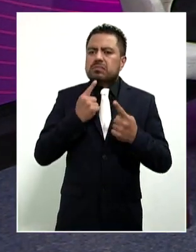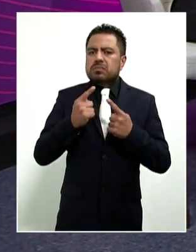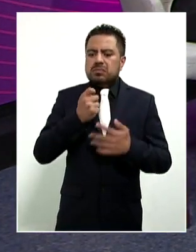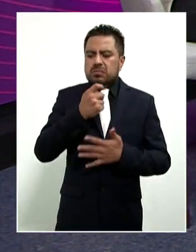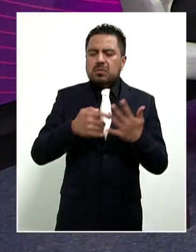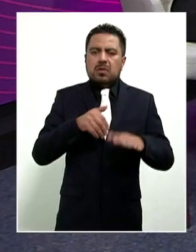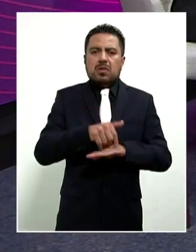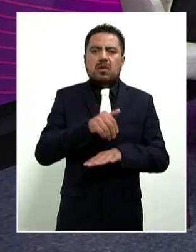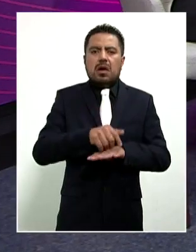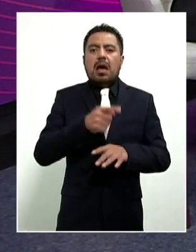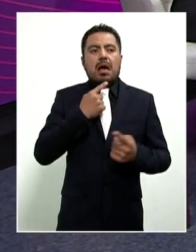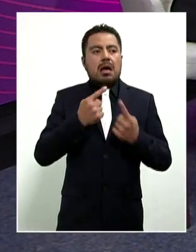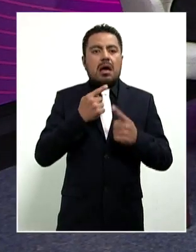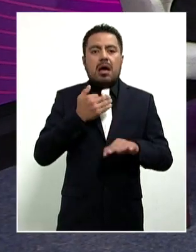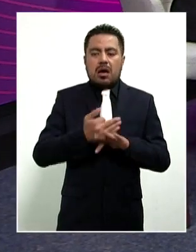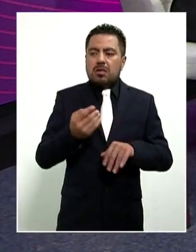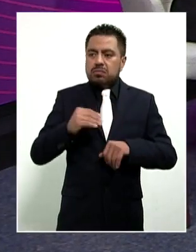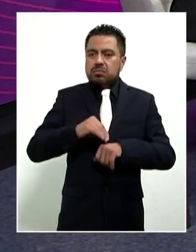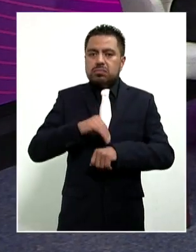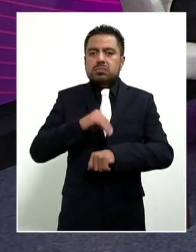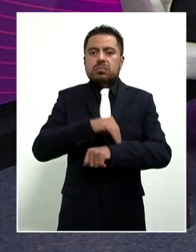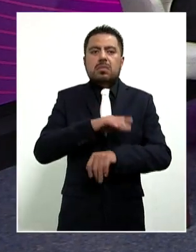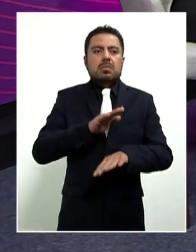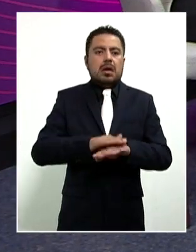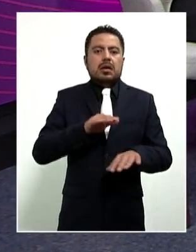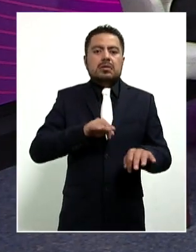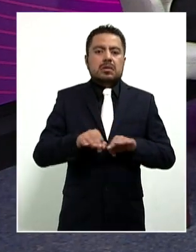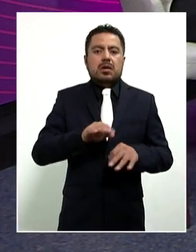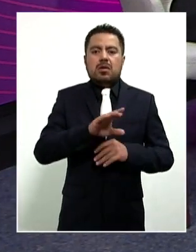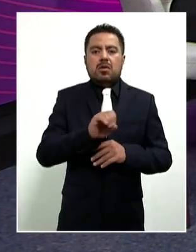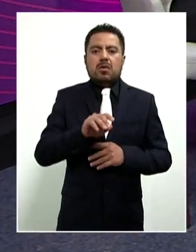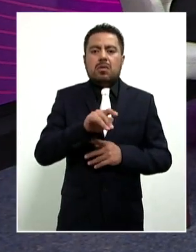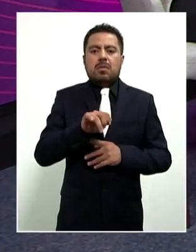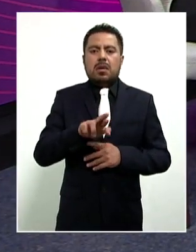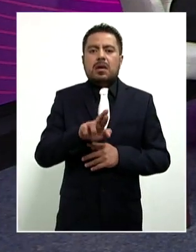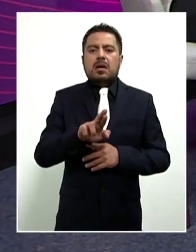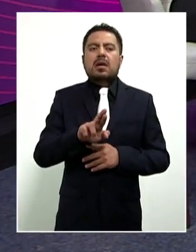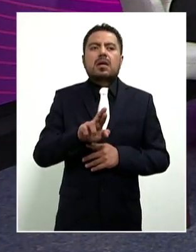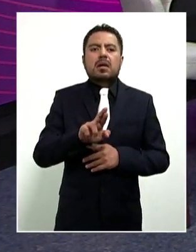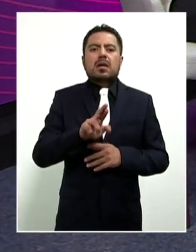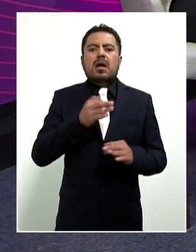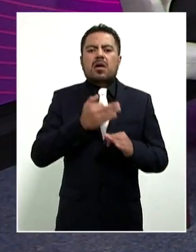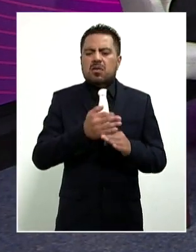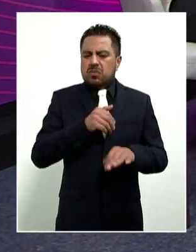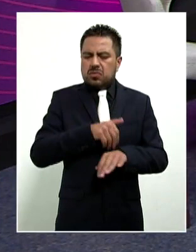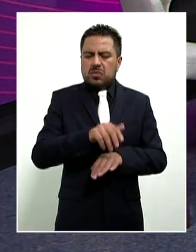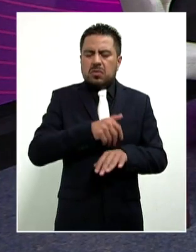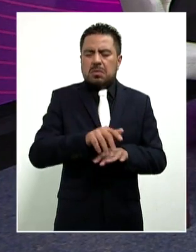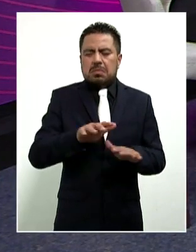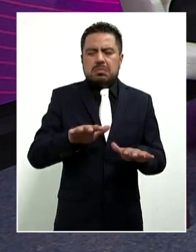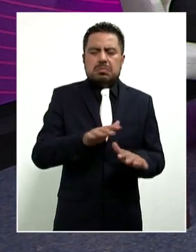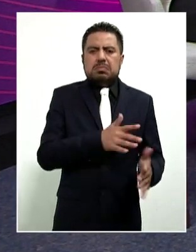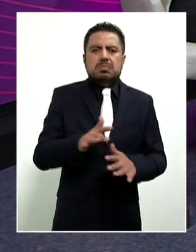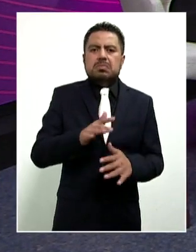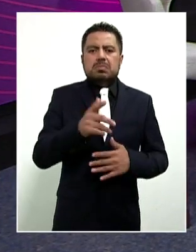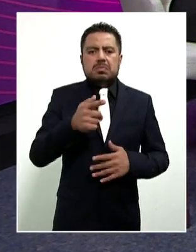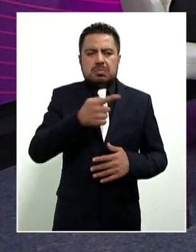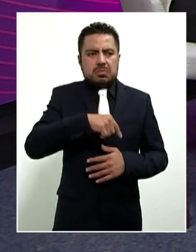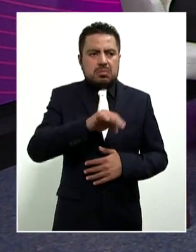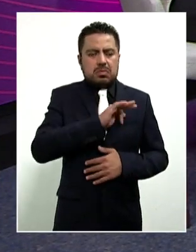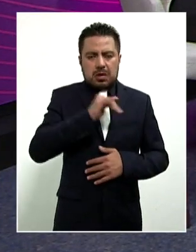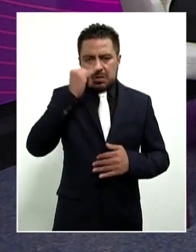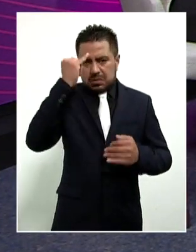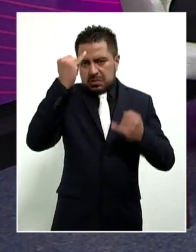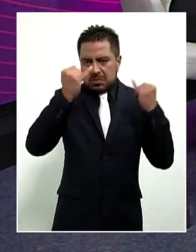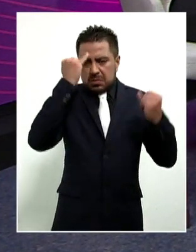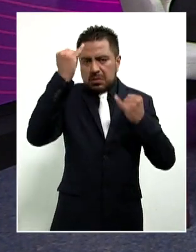porque se ha hablado de que ha aumentado mucho el trabajo de la Comar, pero en cifras más o menos, ¿en cuánto andamos, ¿no? Para que nos demos una idea,